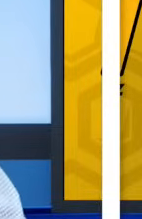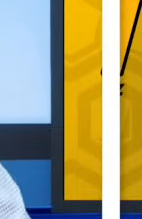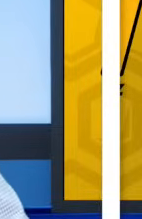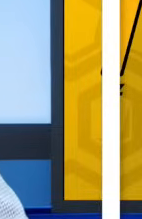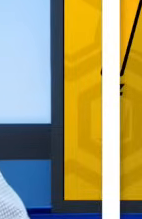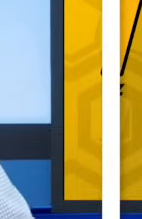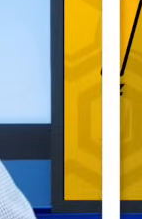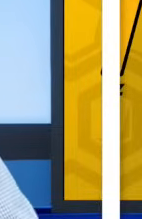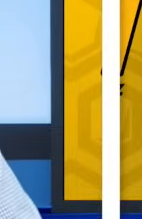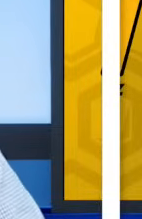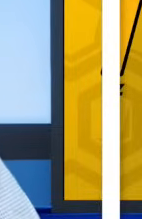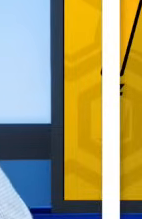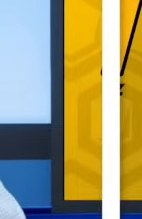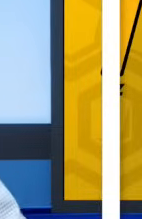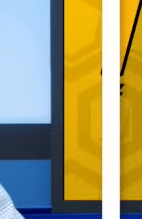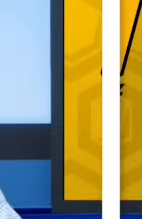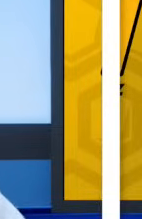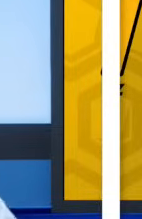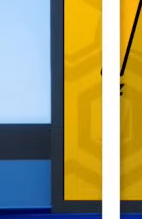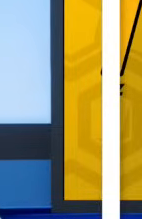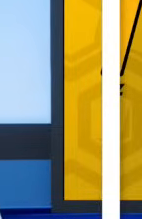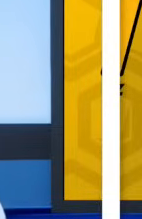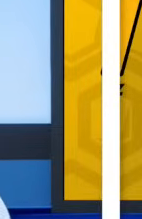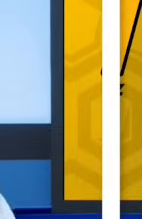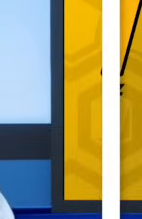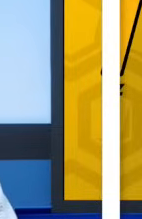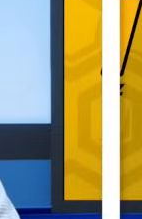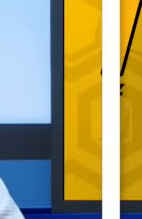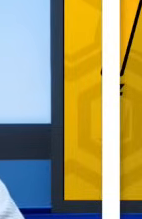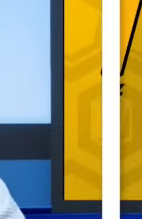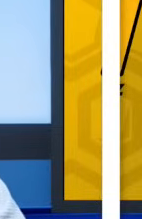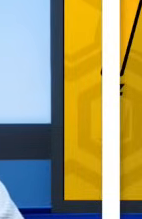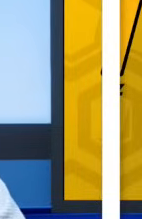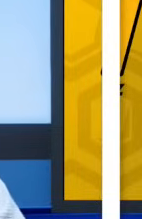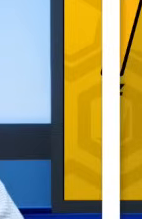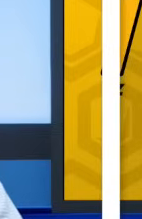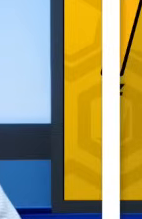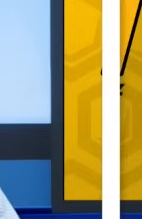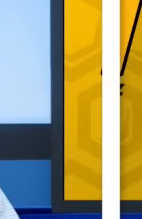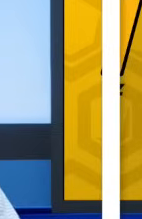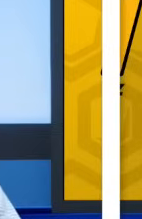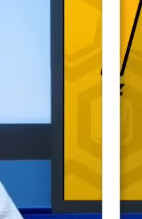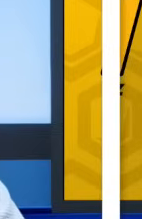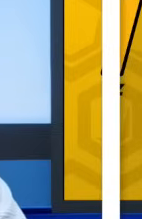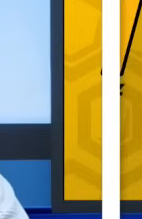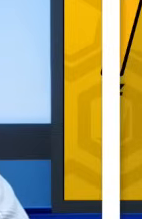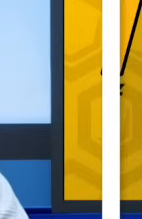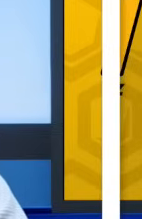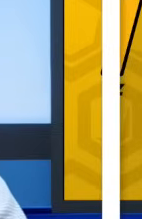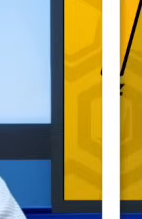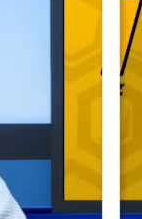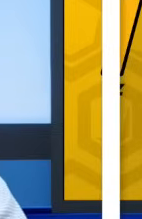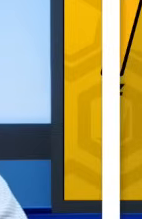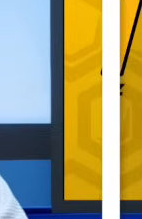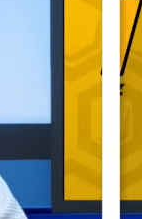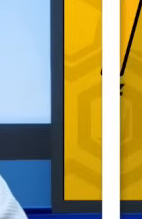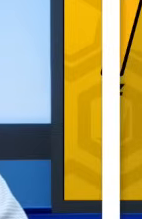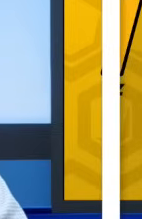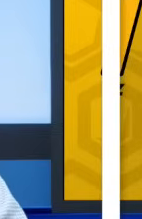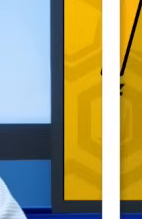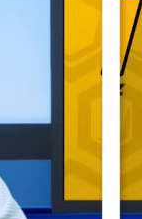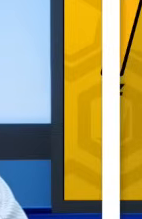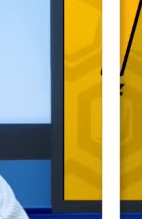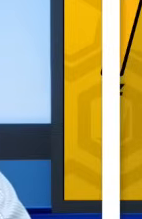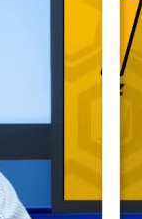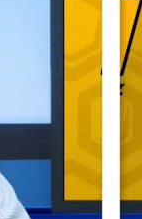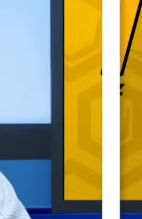Nacho están sus redes sociales, Hojas Políticas en Twitter y también en YouTube. No se les olvide ir también al canal del Aguijón, suscribirse y activar la campanita. Por